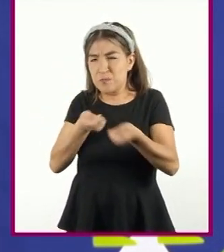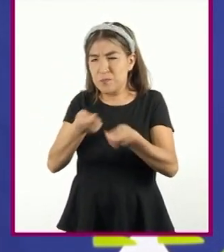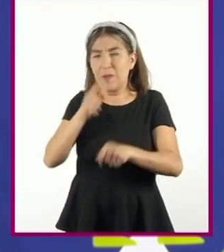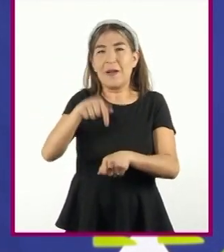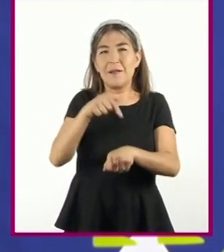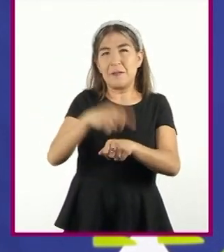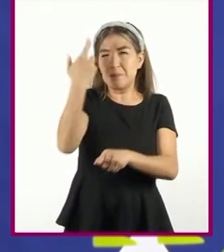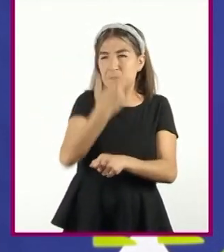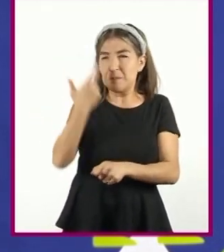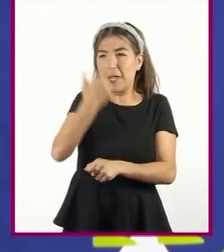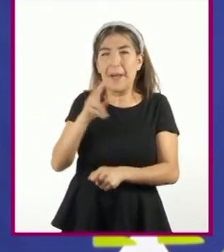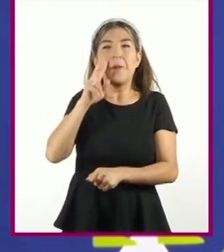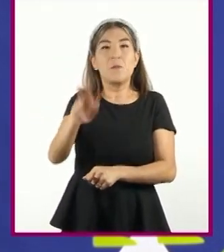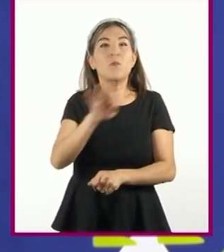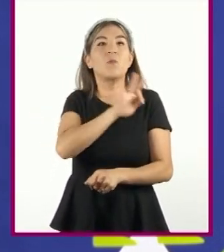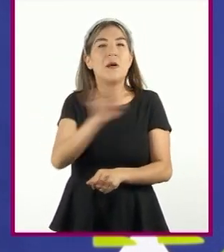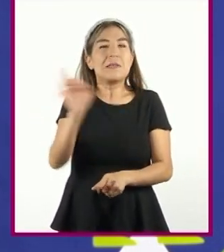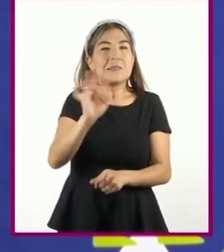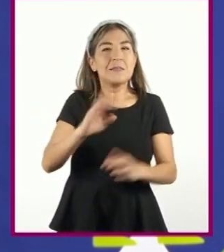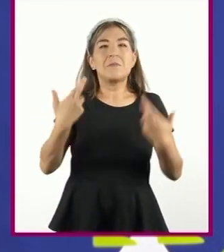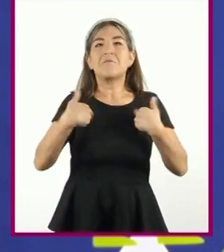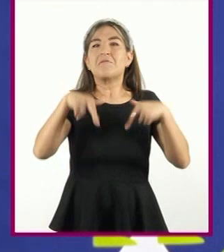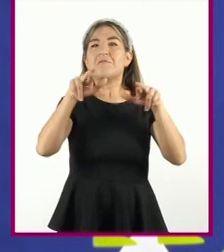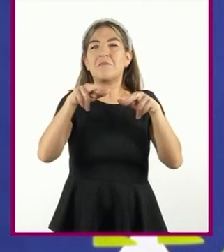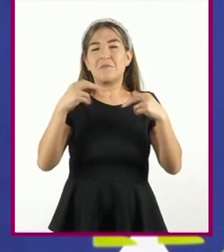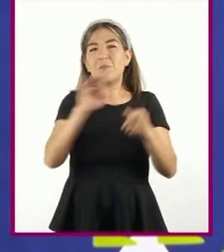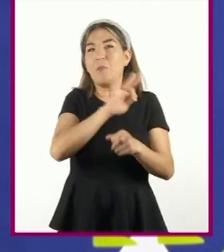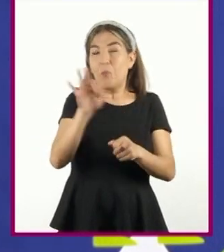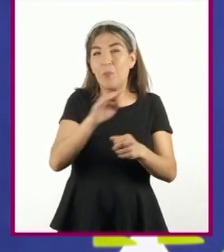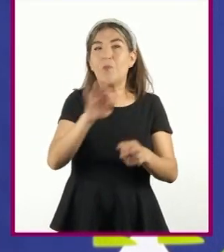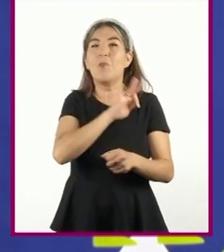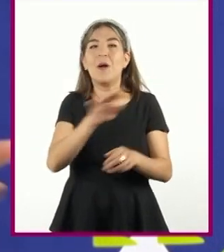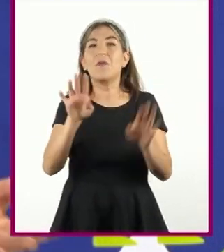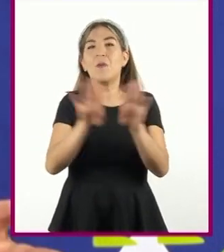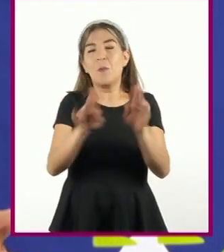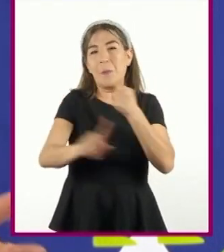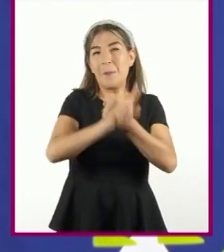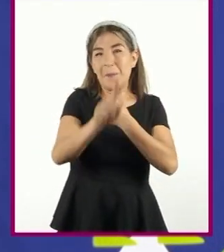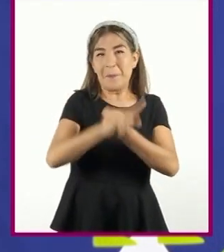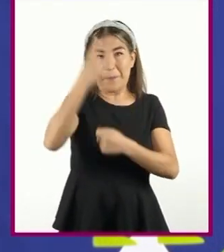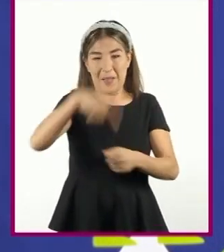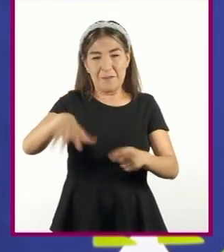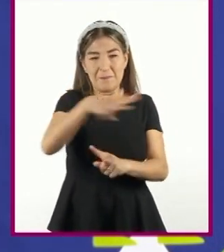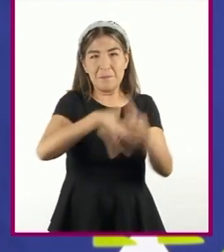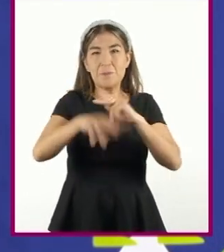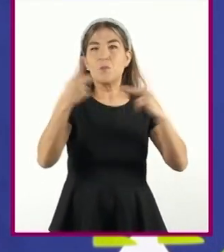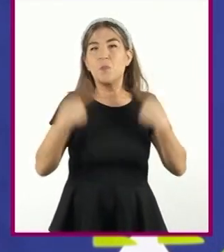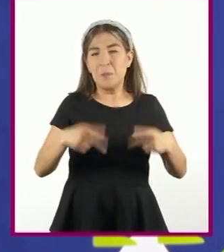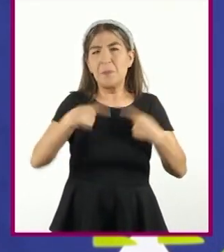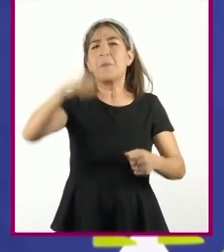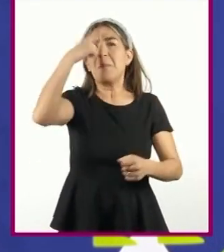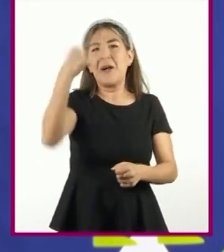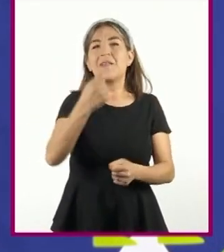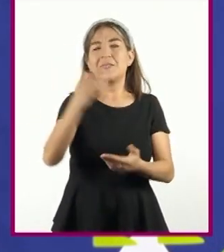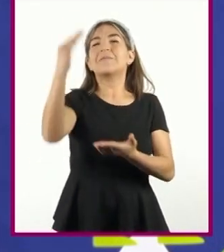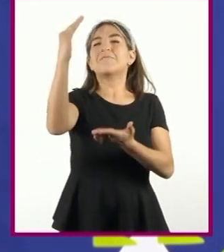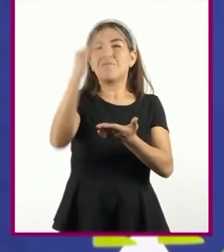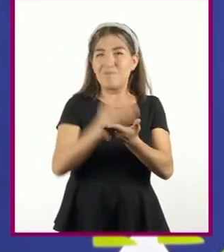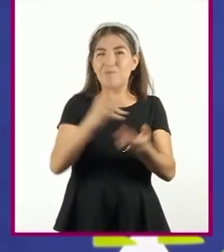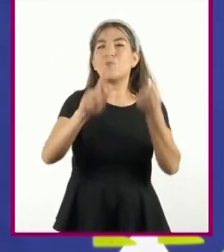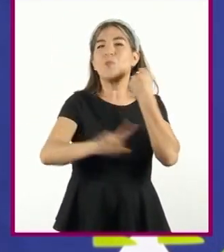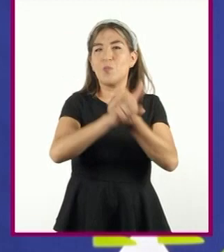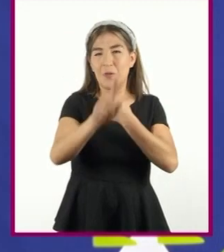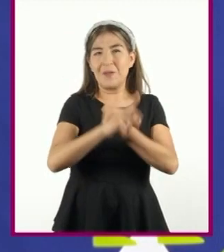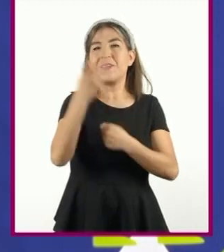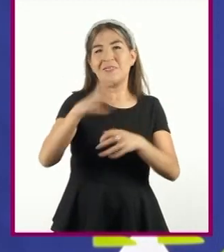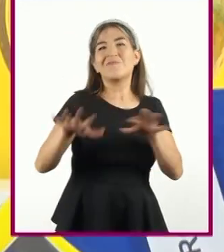aquellos que pueden representar un peligro para la población, con la finalidad de disminuir o evitar